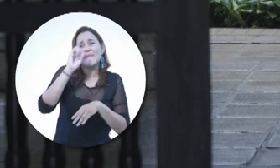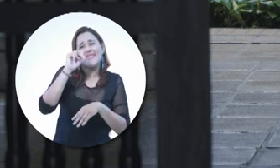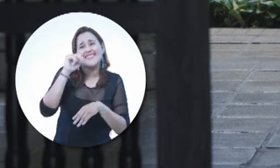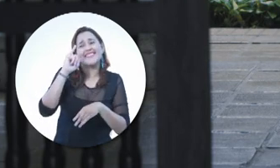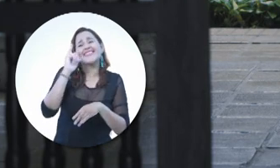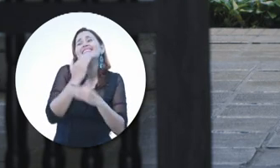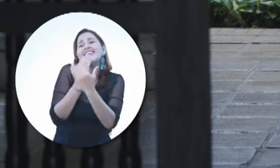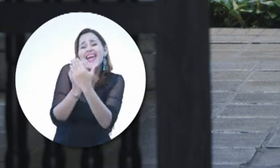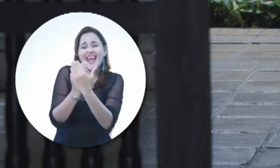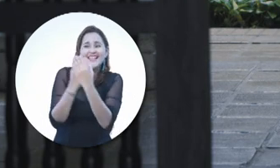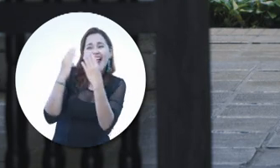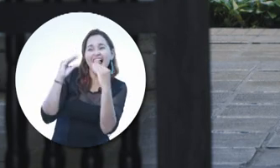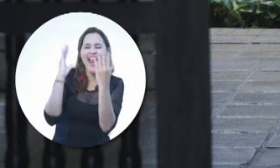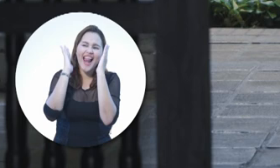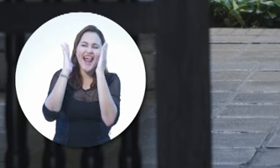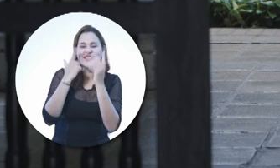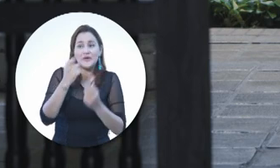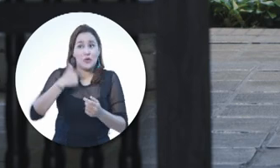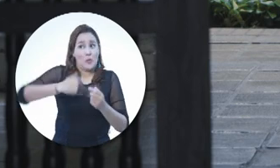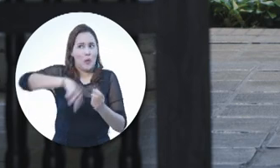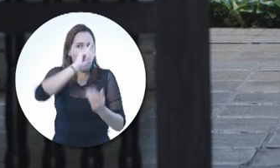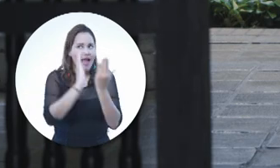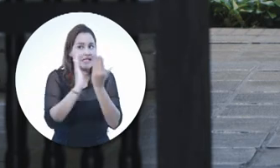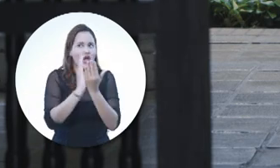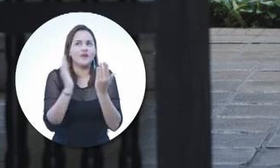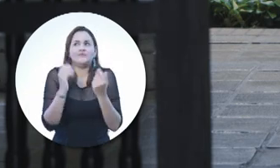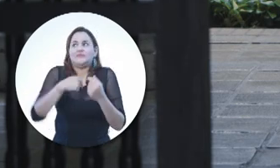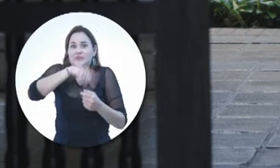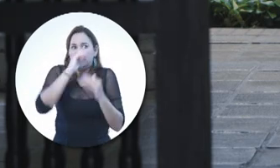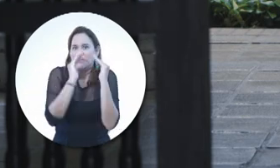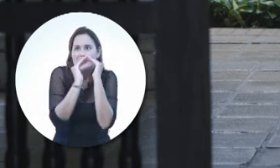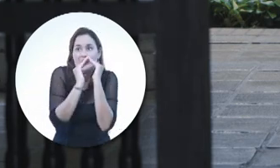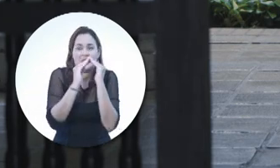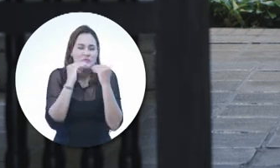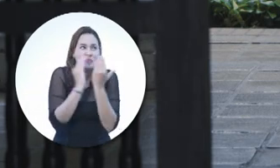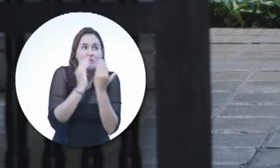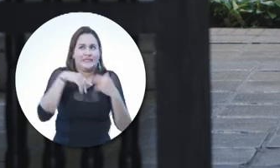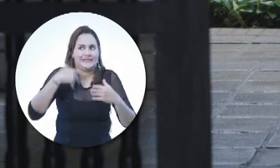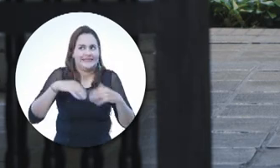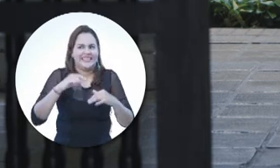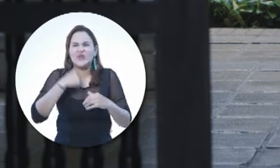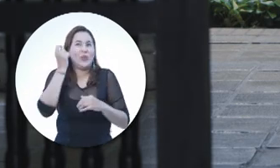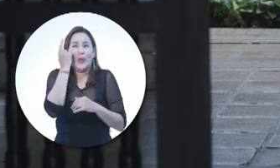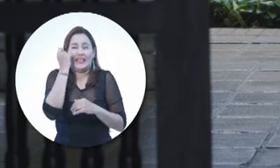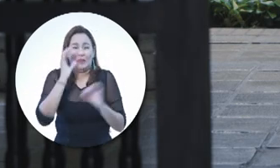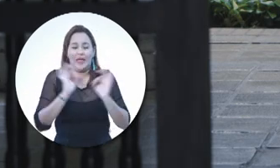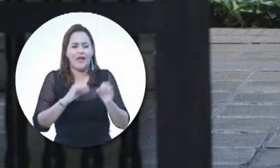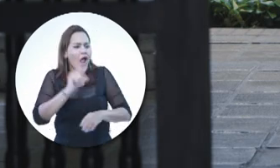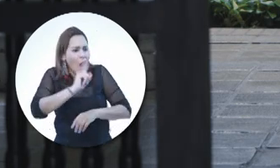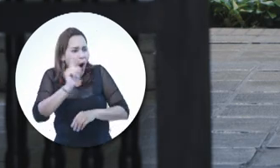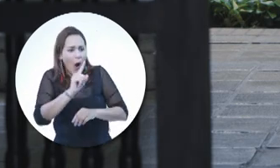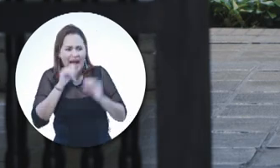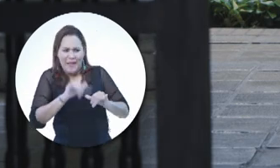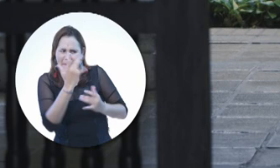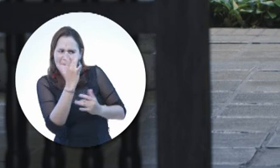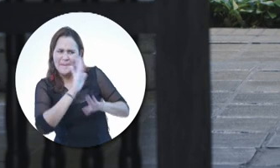Oye, Vini, gracias por todo, pero me tengo que ir a mi casa a estudiar idiomas. La verdad es que no les entiendo nada. Ay, Carito, no te